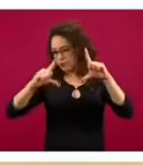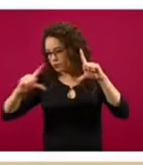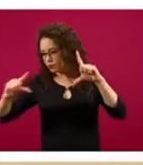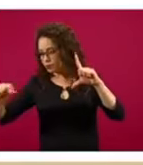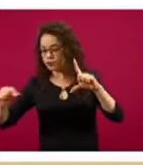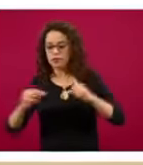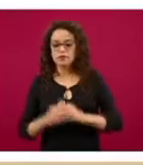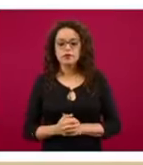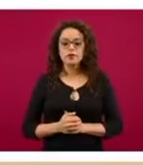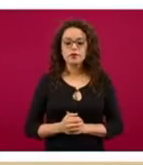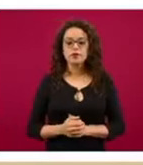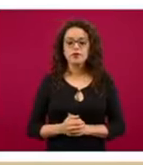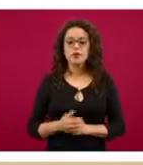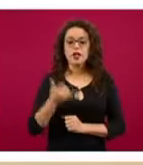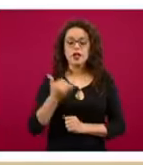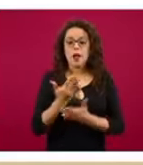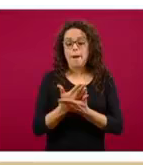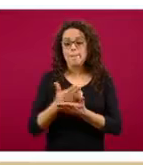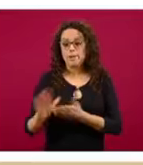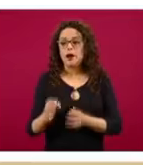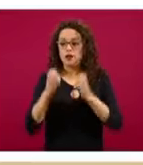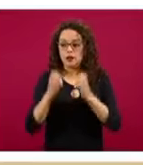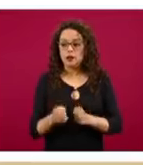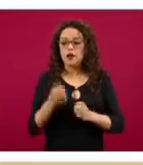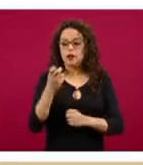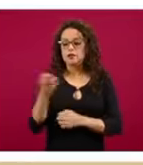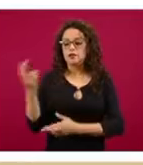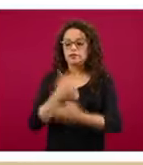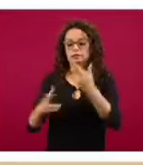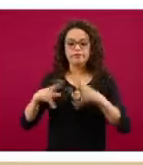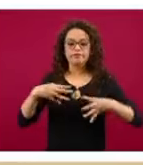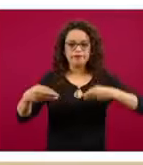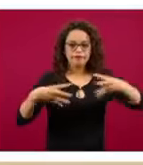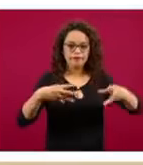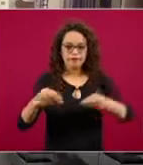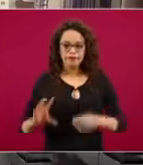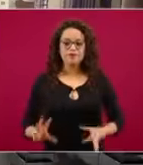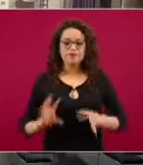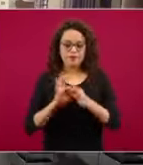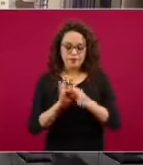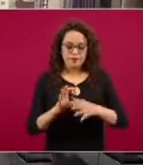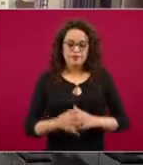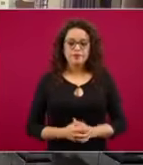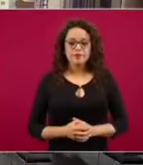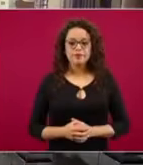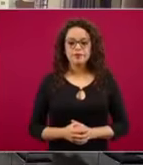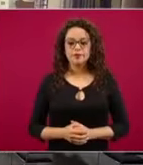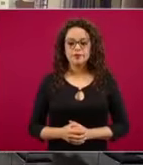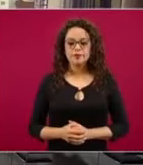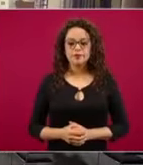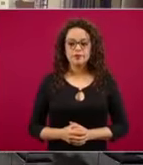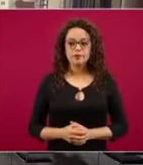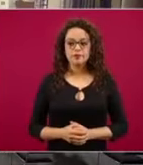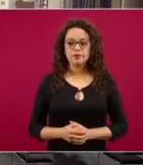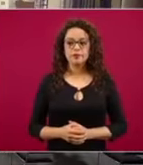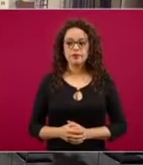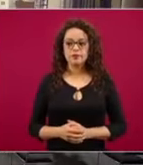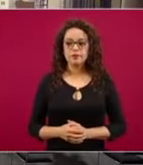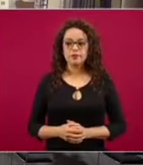además estaban integradas en un brote como tal. Bien, esa sería entonces la actualización tanto